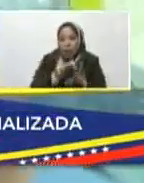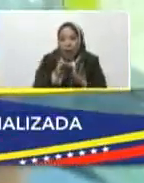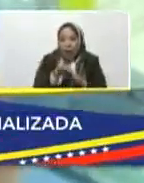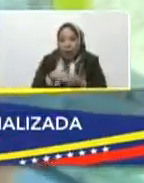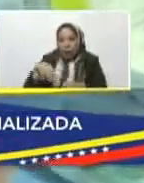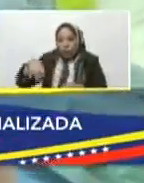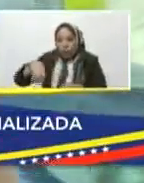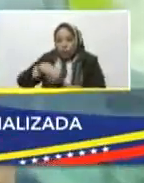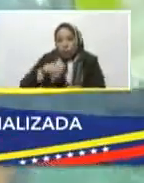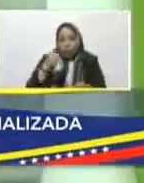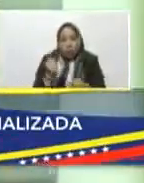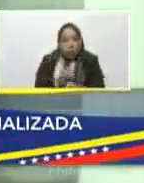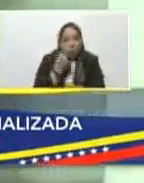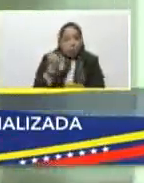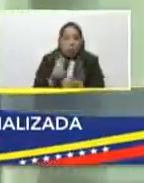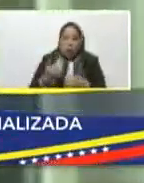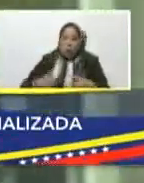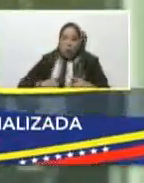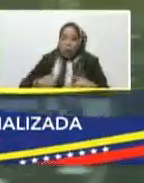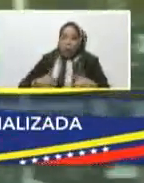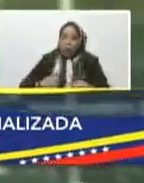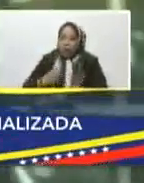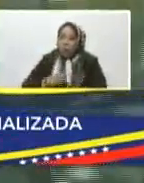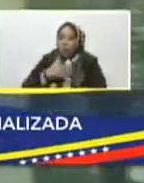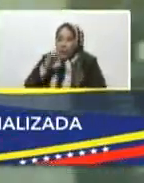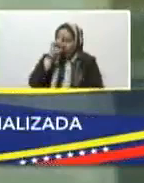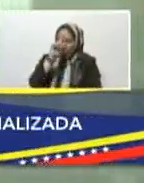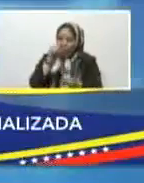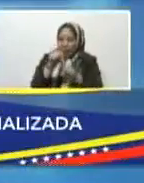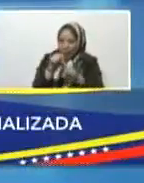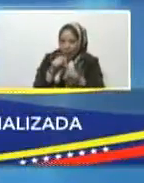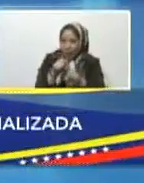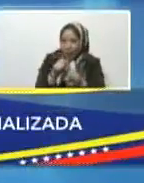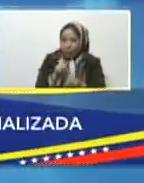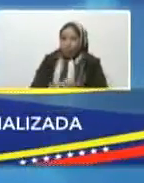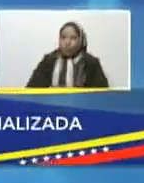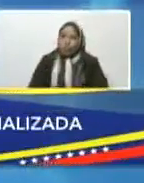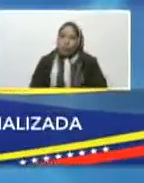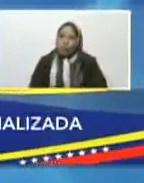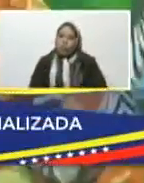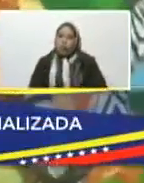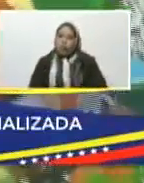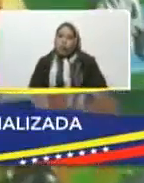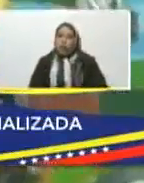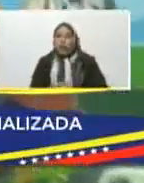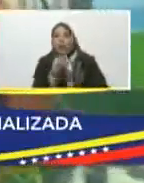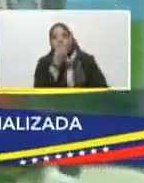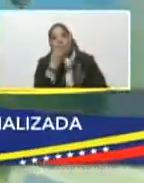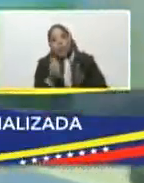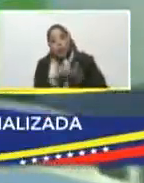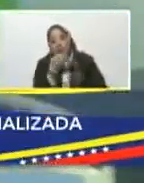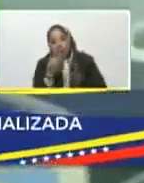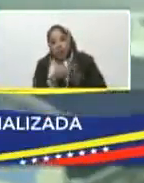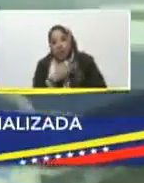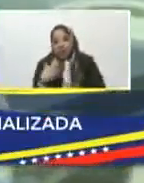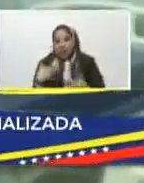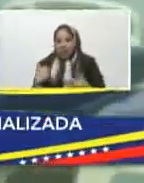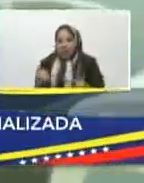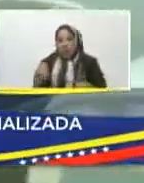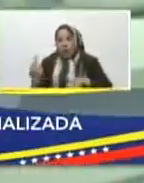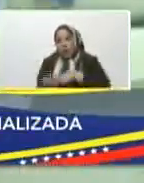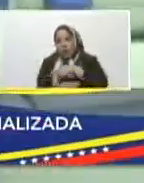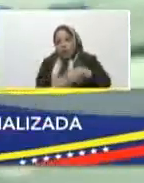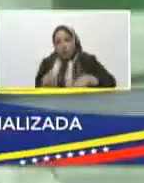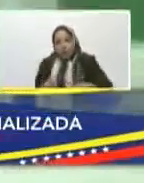estamos haciendo posible? Nuestra compañera Yovisimar Rivas. Bueno, muy buenas tardes, mi presidente. Saludos solidarios